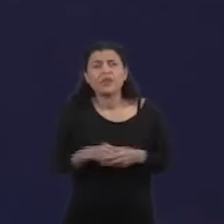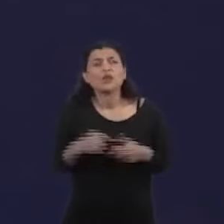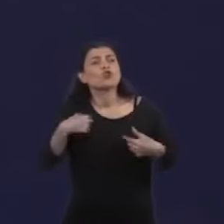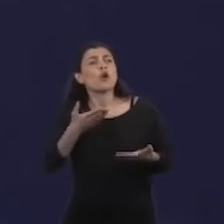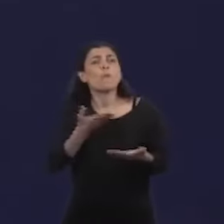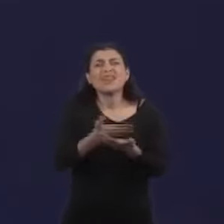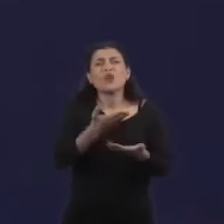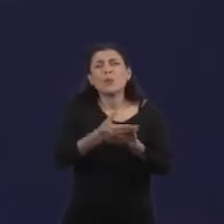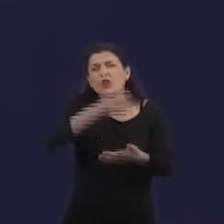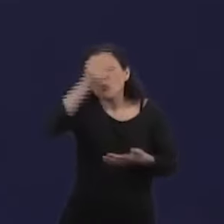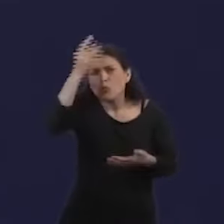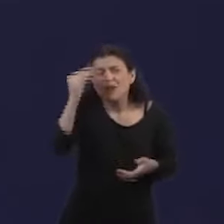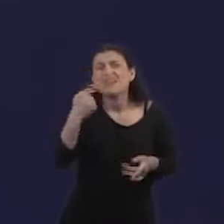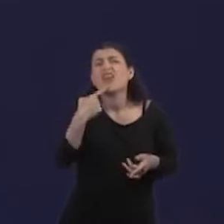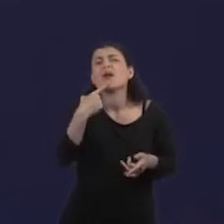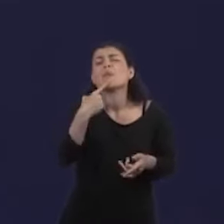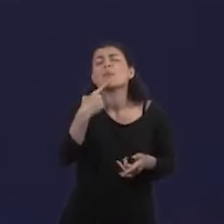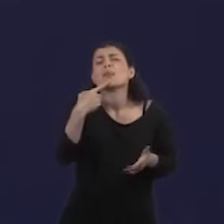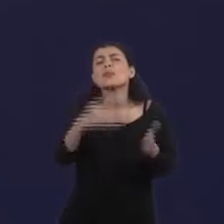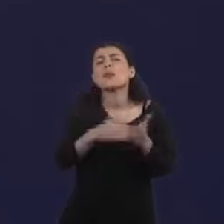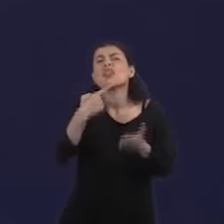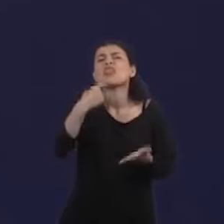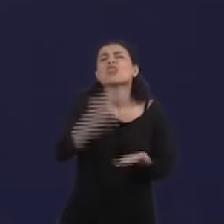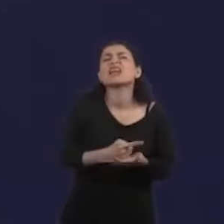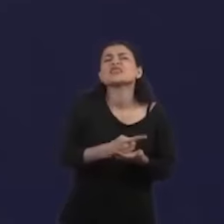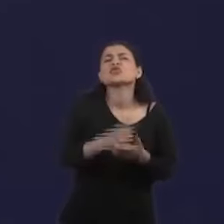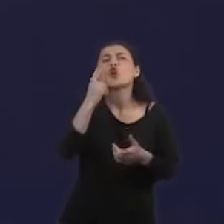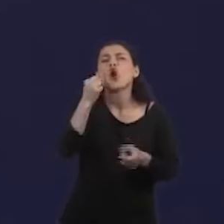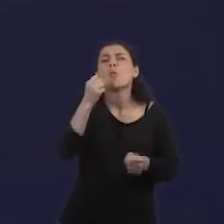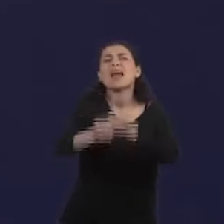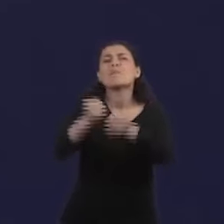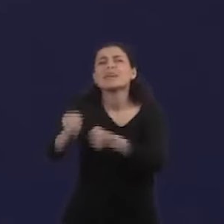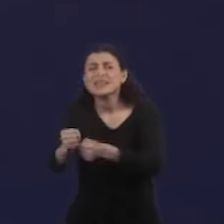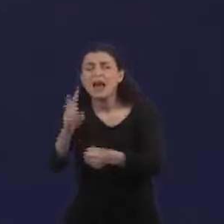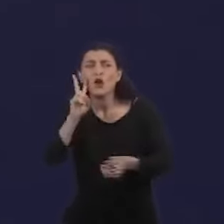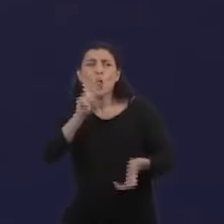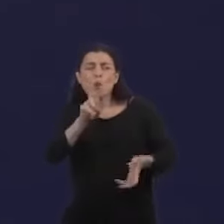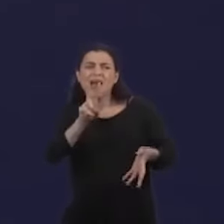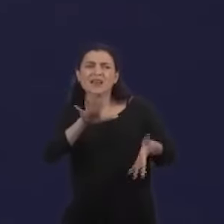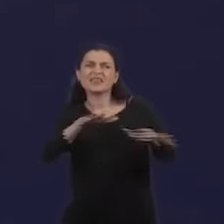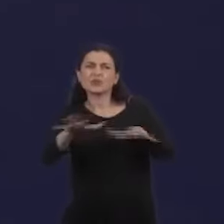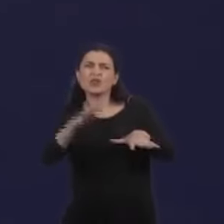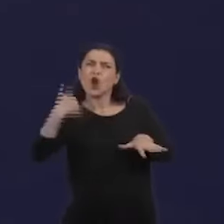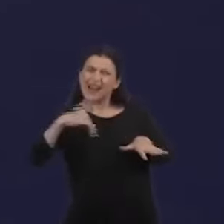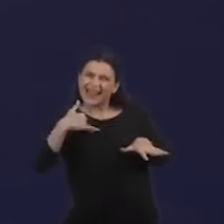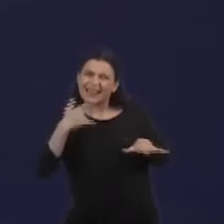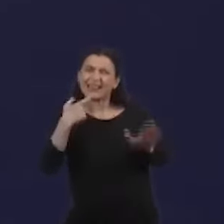tenés las condiciones dadas para que el estado no te robe para poder ganar